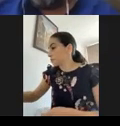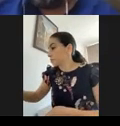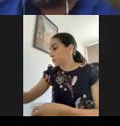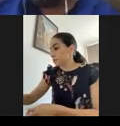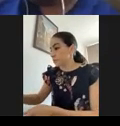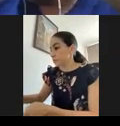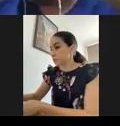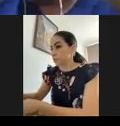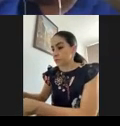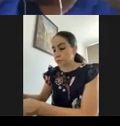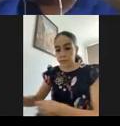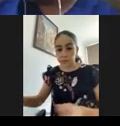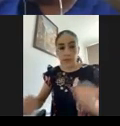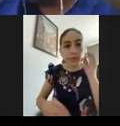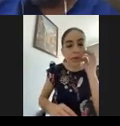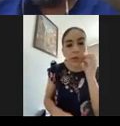Ah, ok, va.